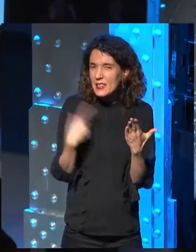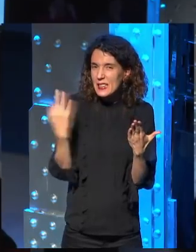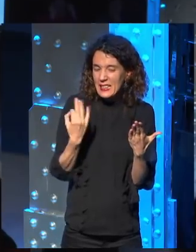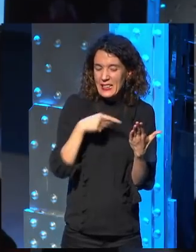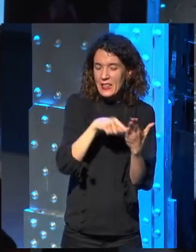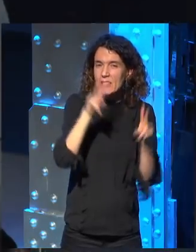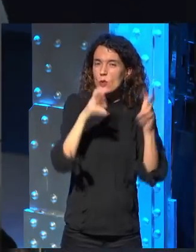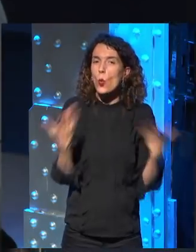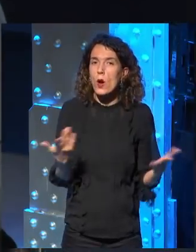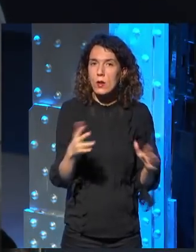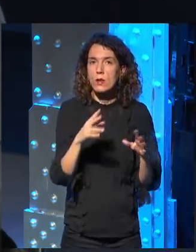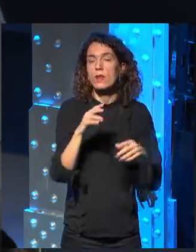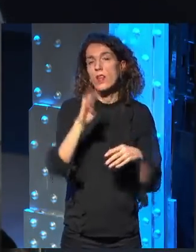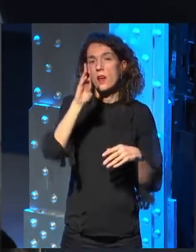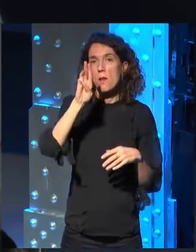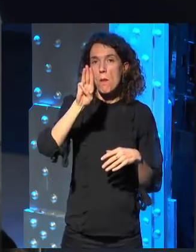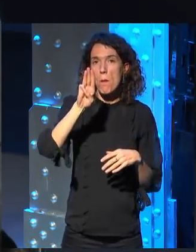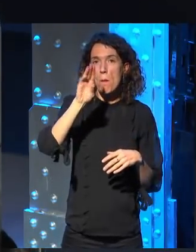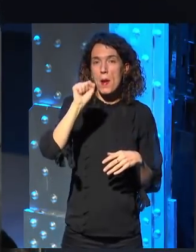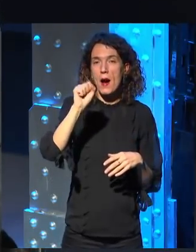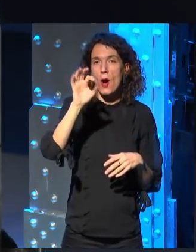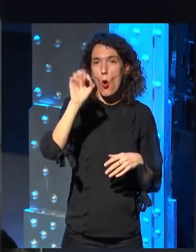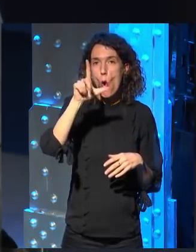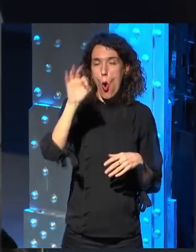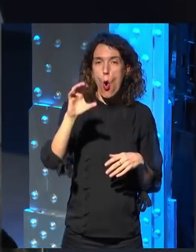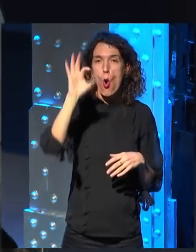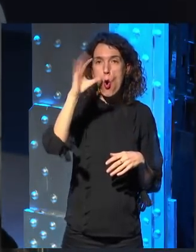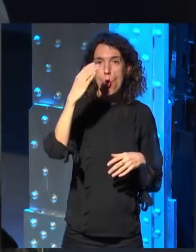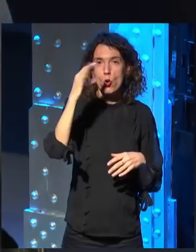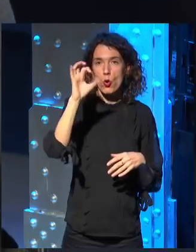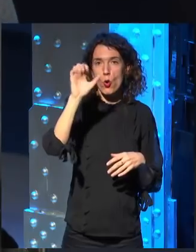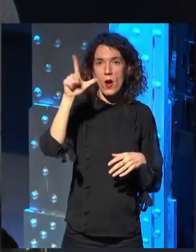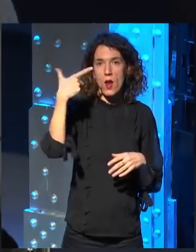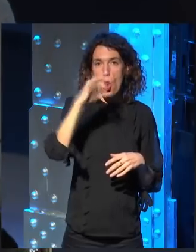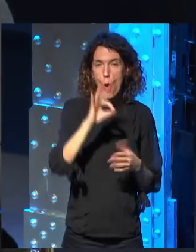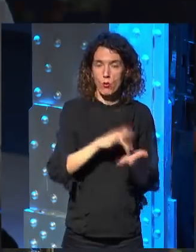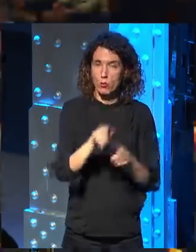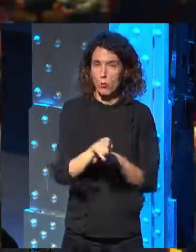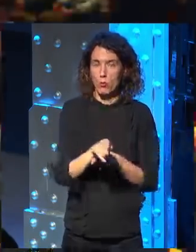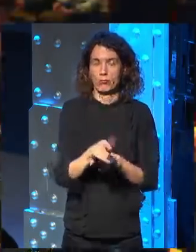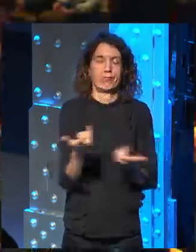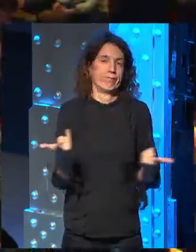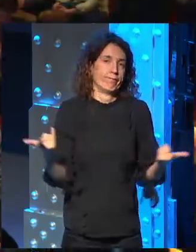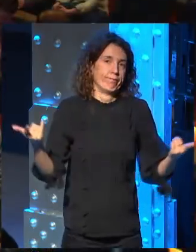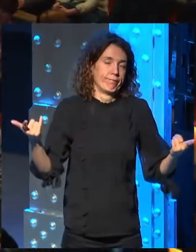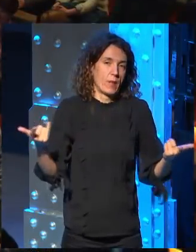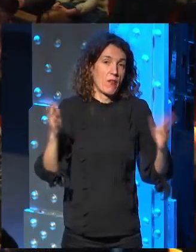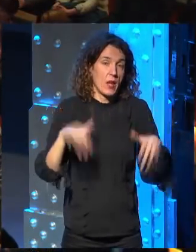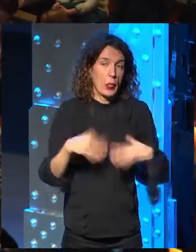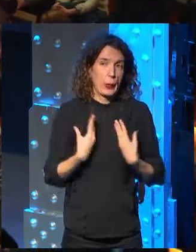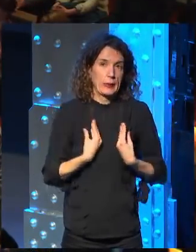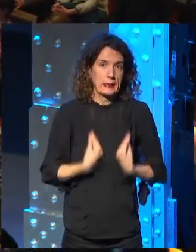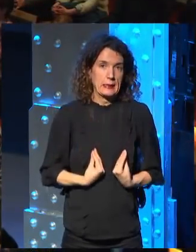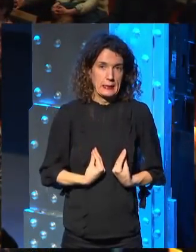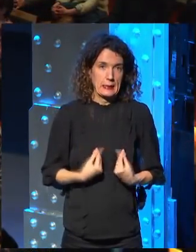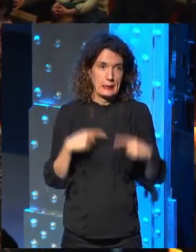¿no? Y claro, era un libro de Paulo Coelho, digo... No, entonces, claro, inmediatamente... Se te cayó. Sí, la verdad es